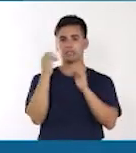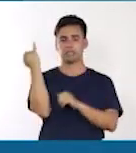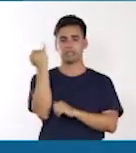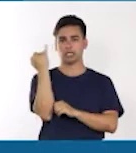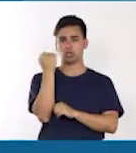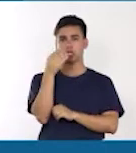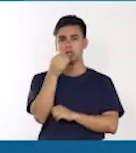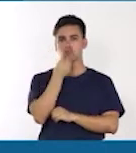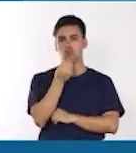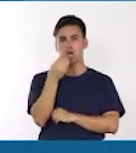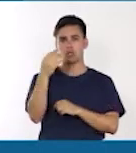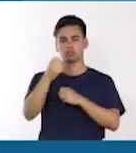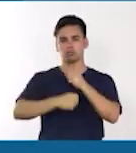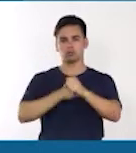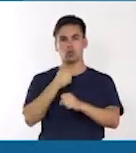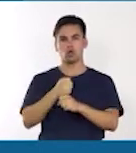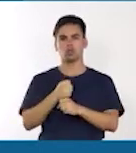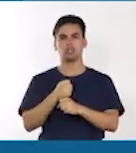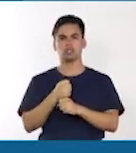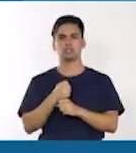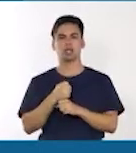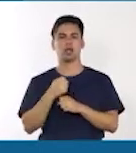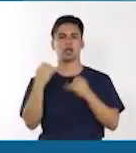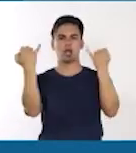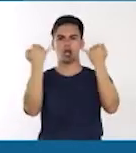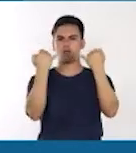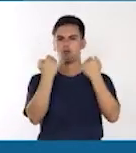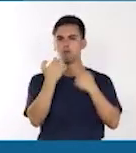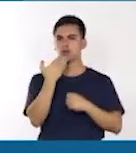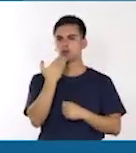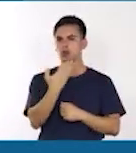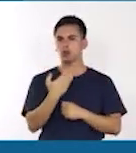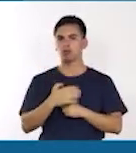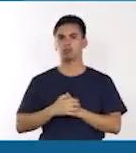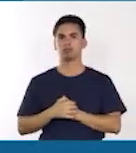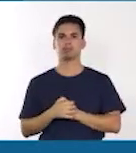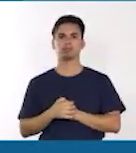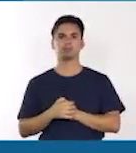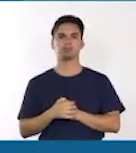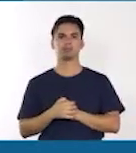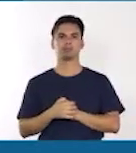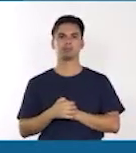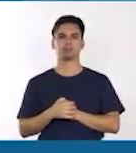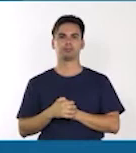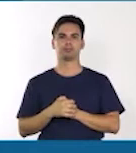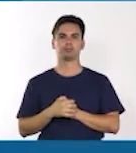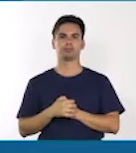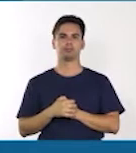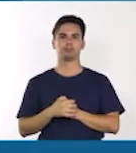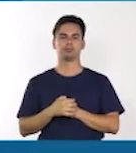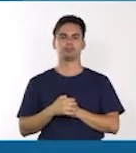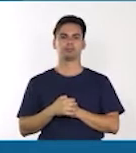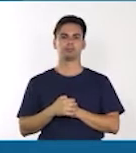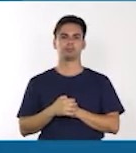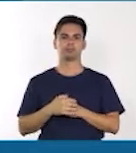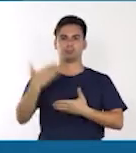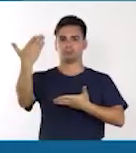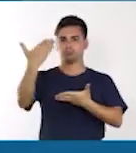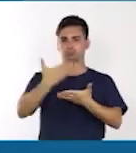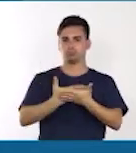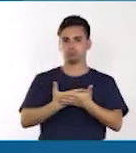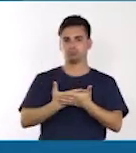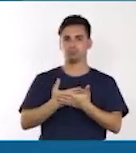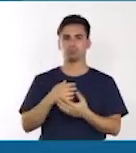que tienen también información válida para estos